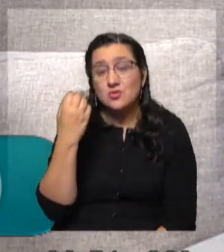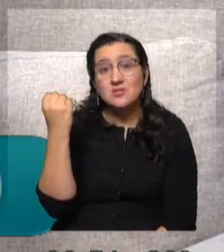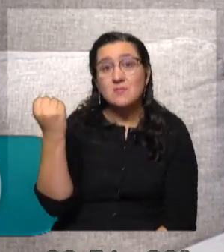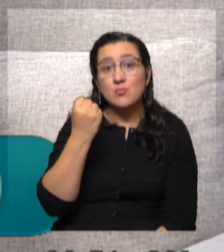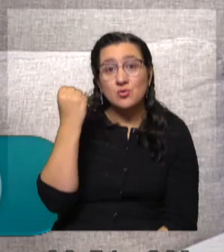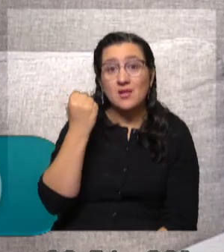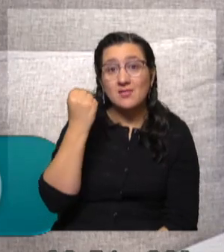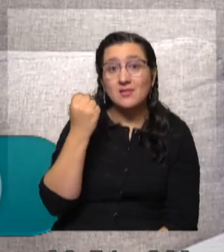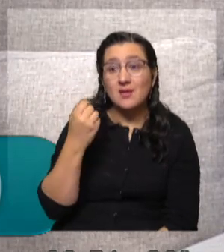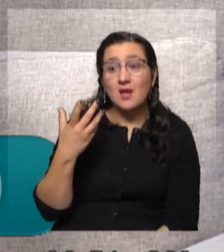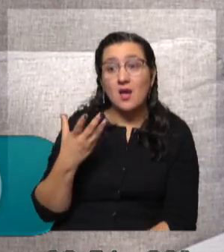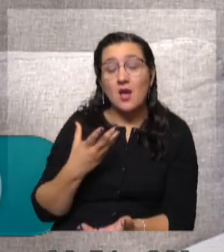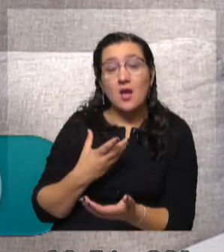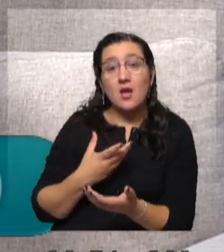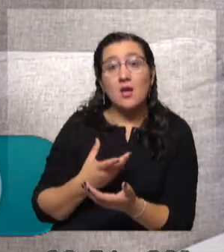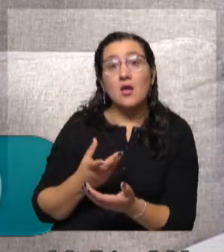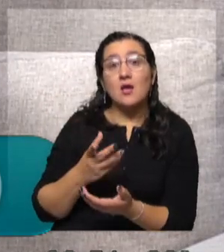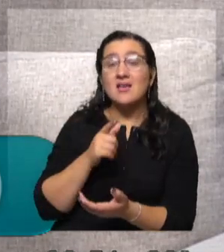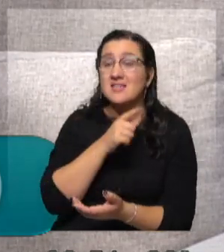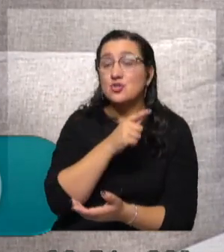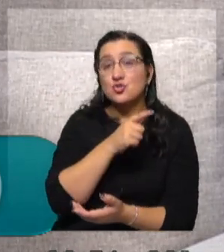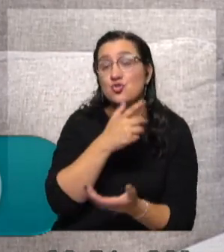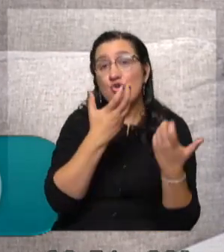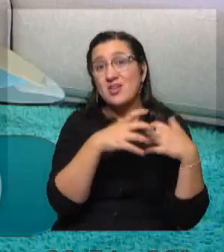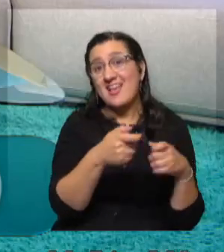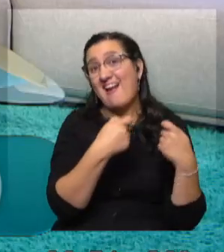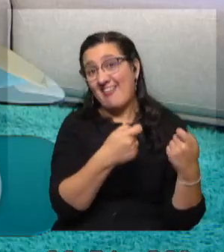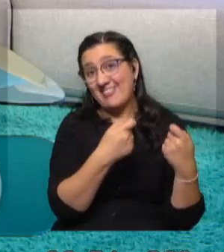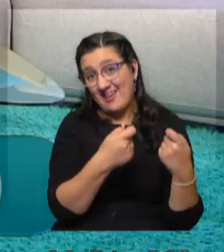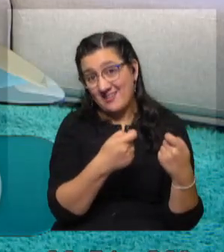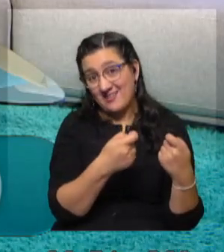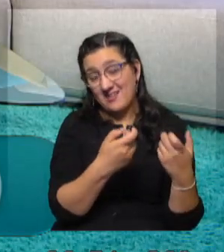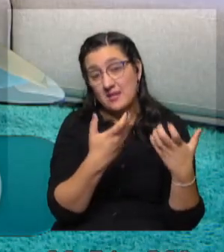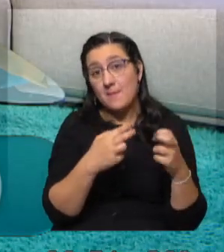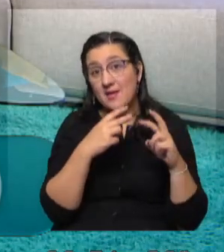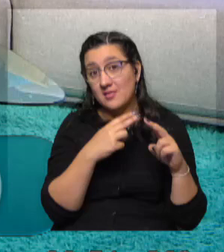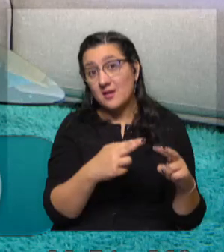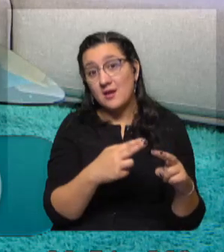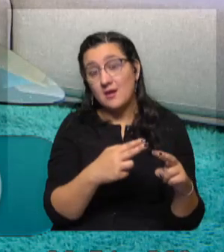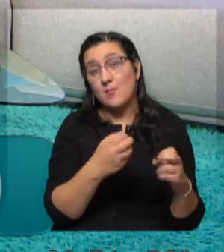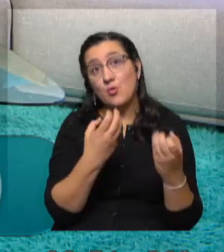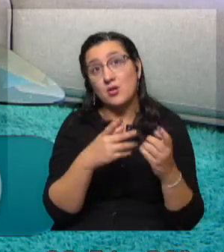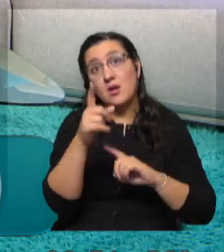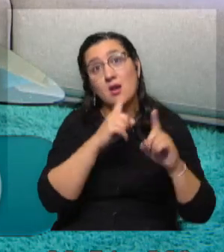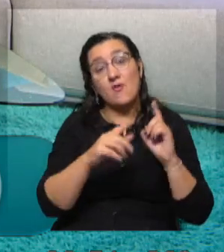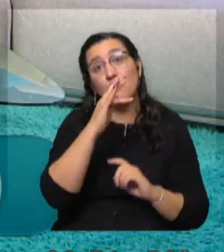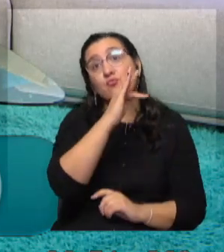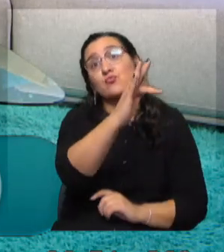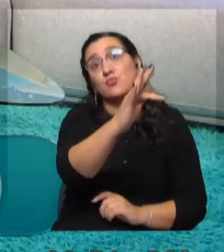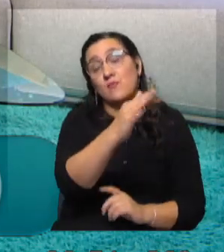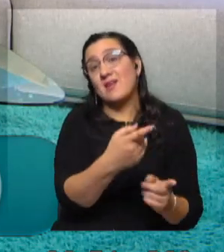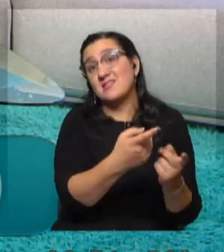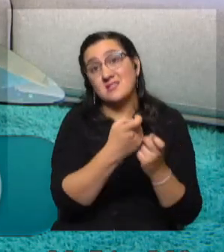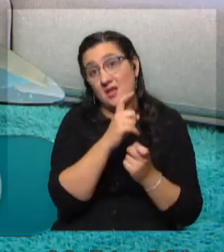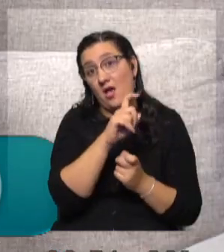lugares donde se consume esa agua dulce que ellos no quieren consumir para producción porque la quieren mantener porque tarde o temprano va a ser un Bueno ya lo